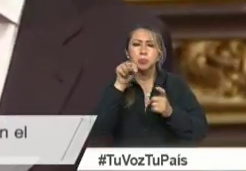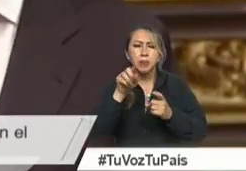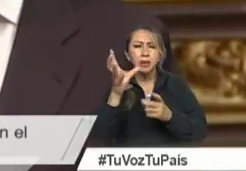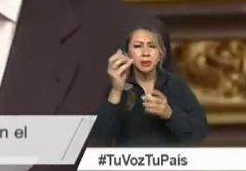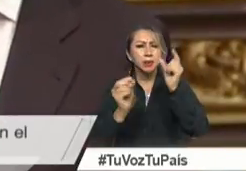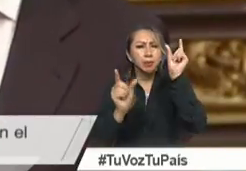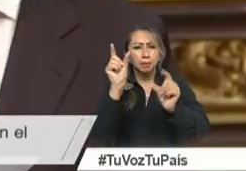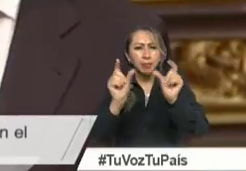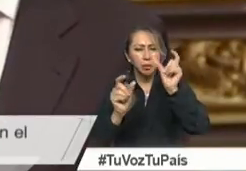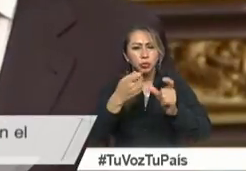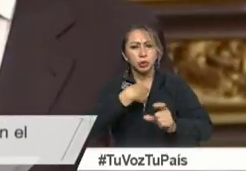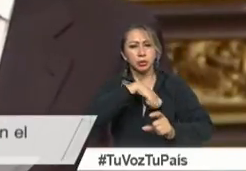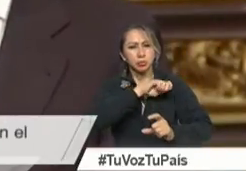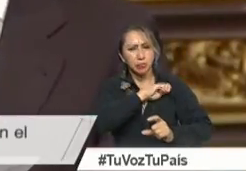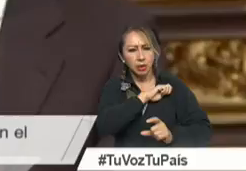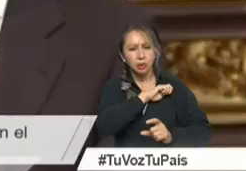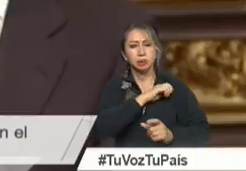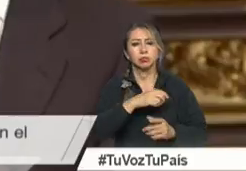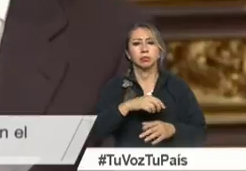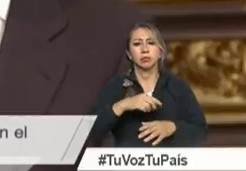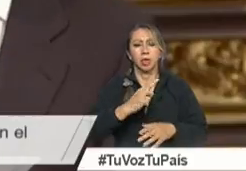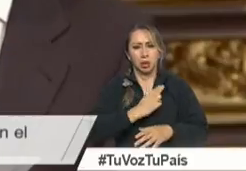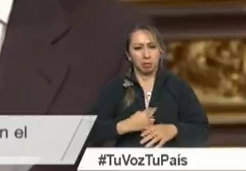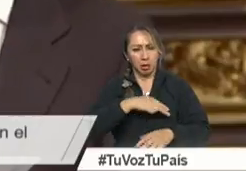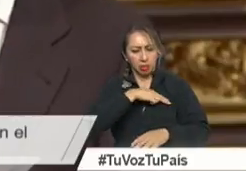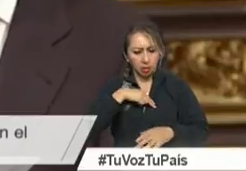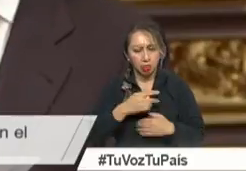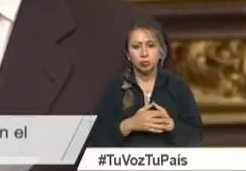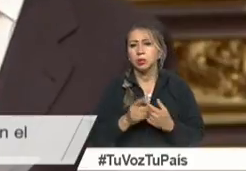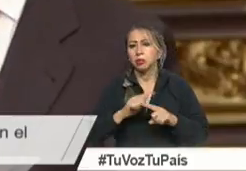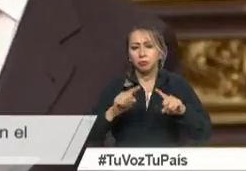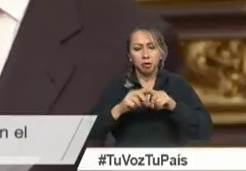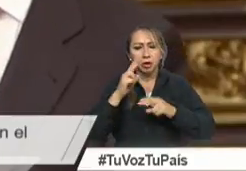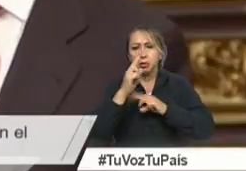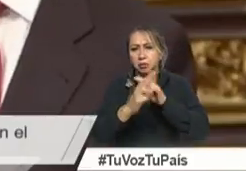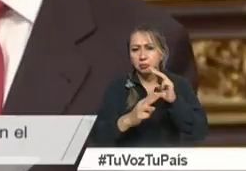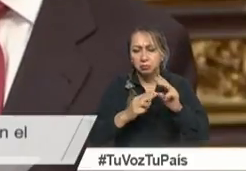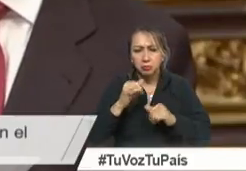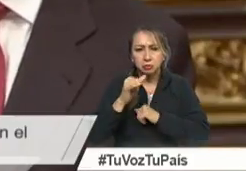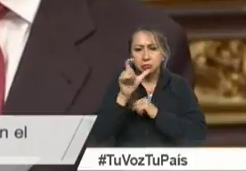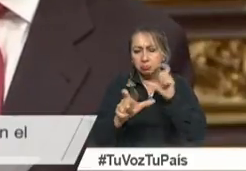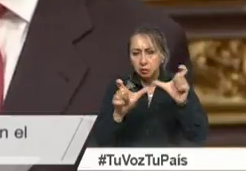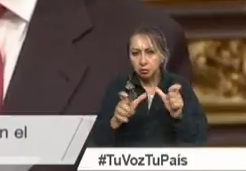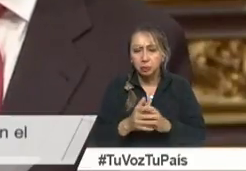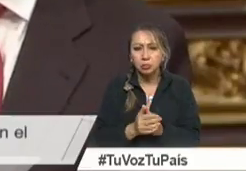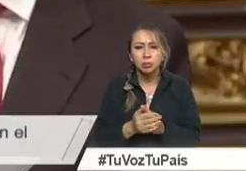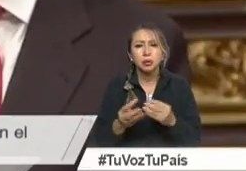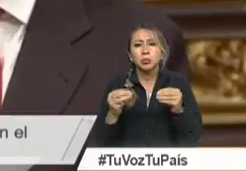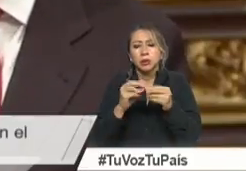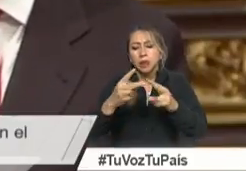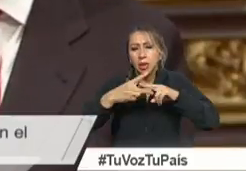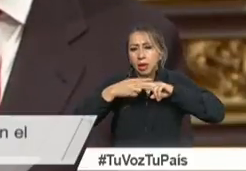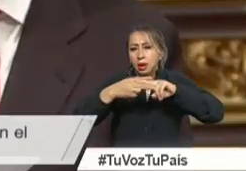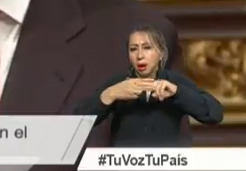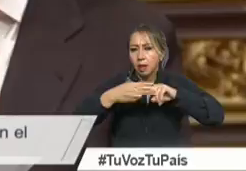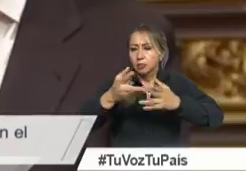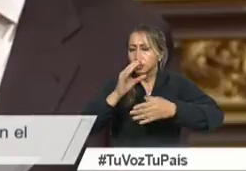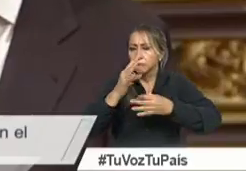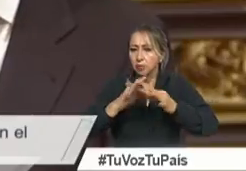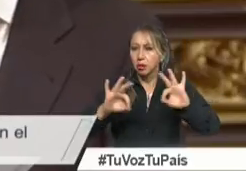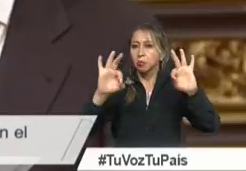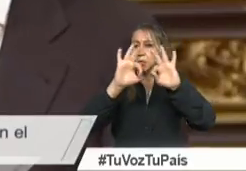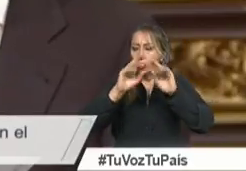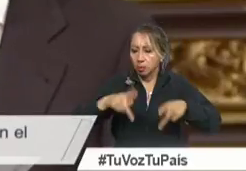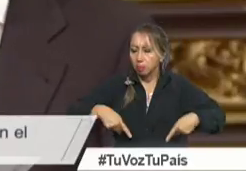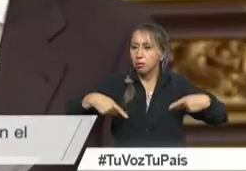españoles que viven en cada una de nuestras naciones unos ciudadanos que forman una sólida base para nuestras relaciones y que buscan una vida digna